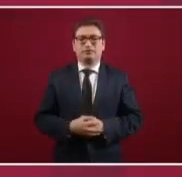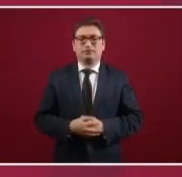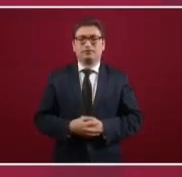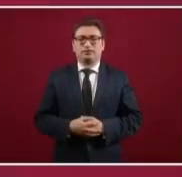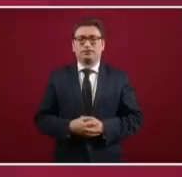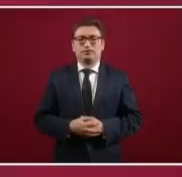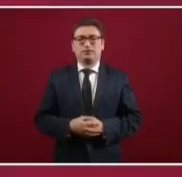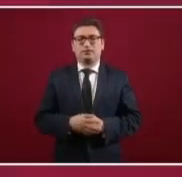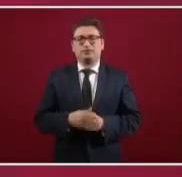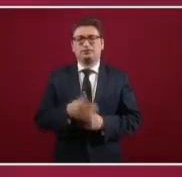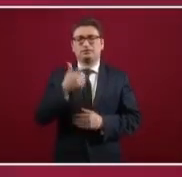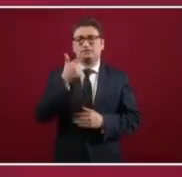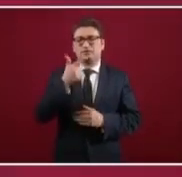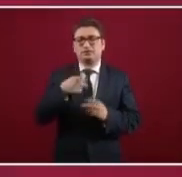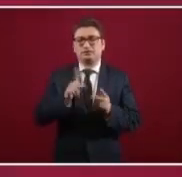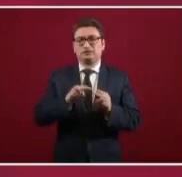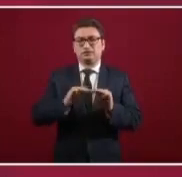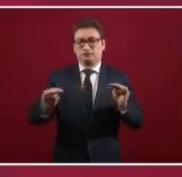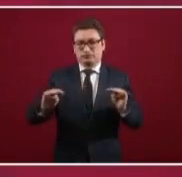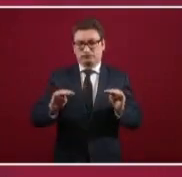7 km